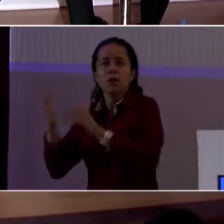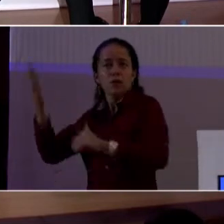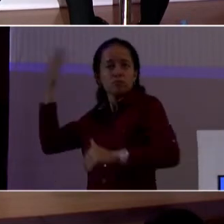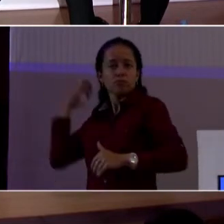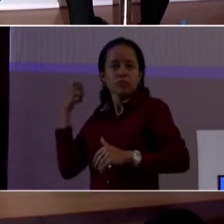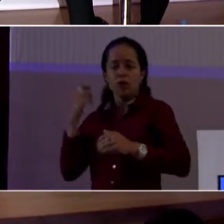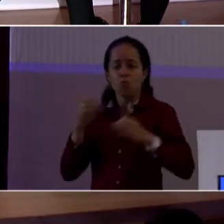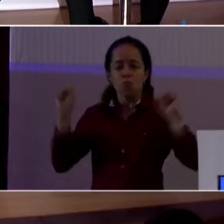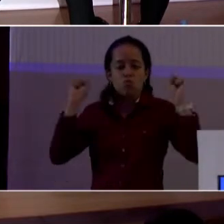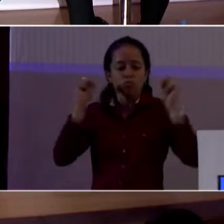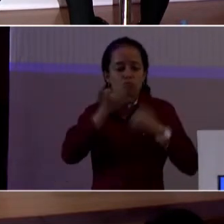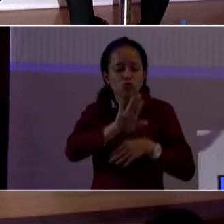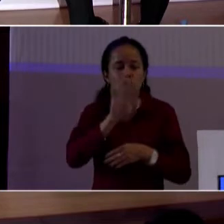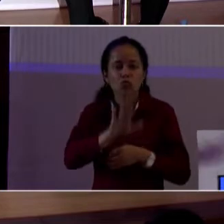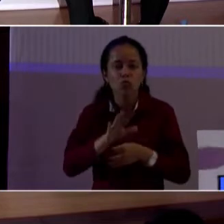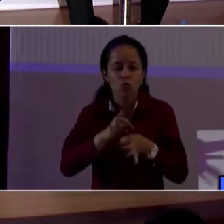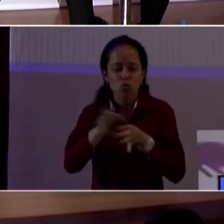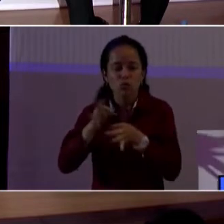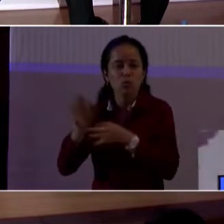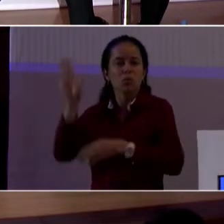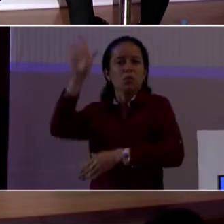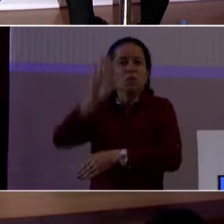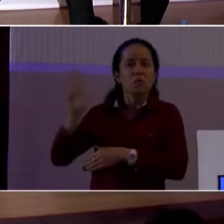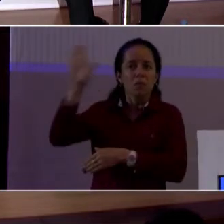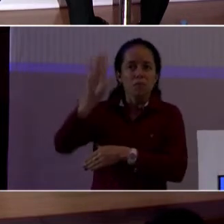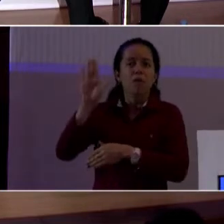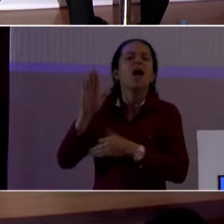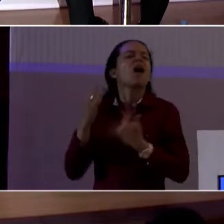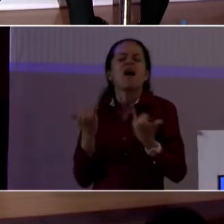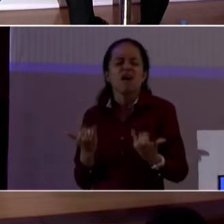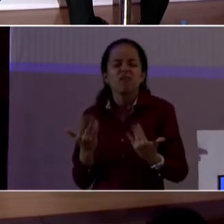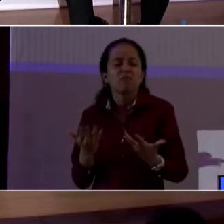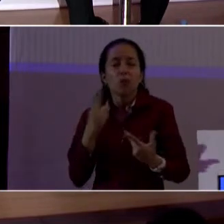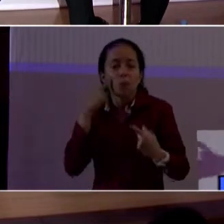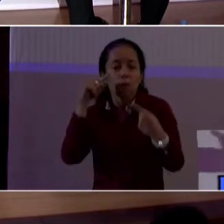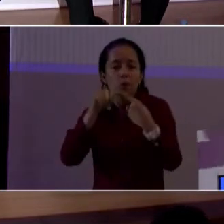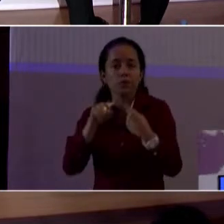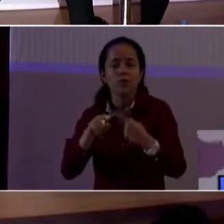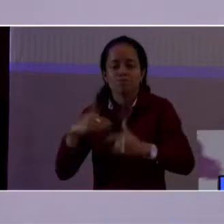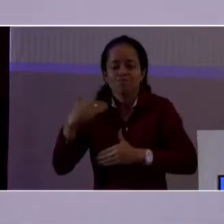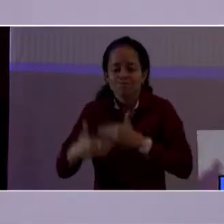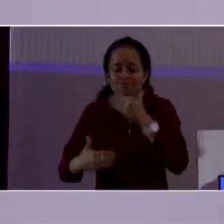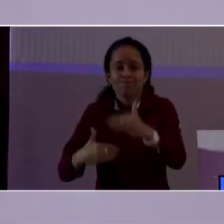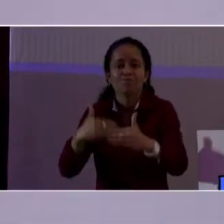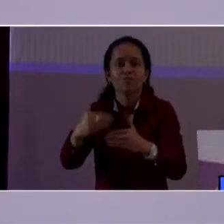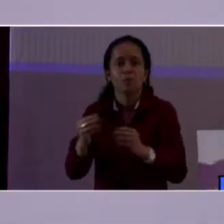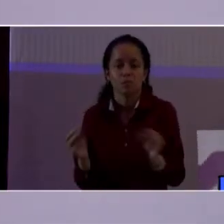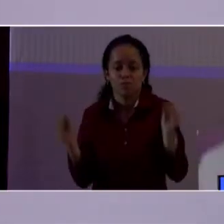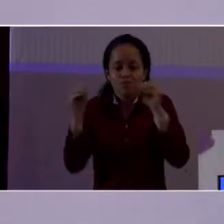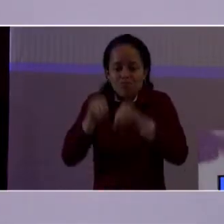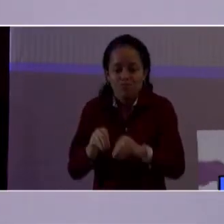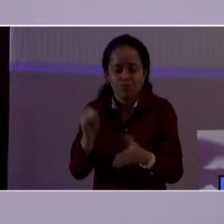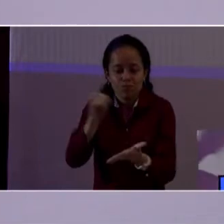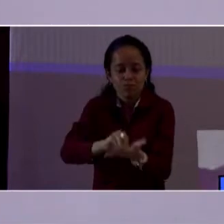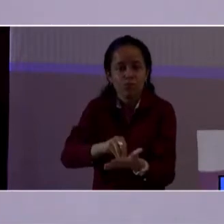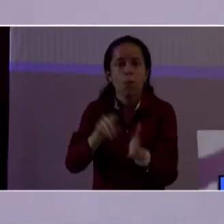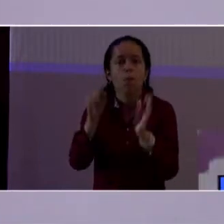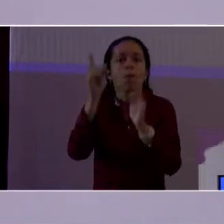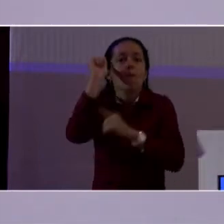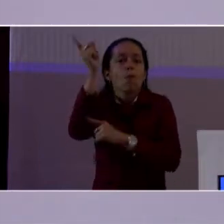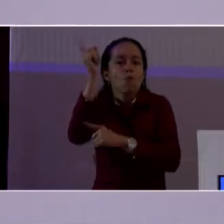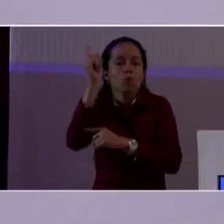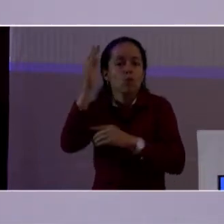municipales como departamentales. Eso quiere decir que nuestro objetivo es seguir avanzando y quedar inmerso en esas